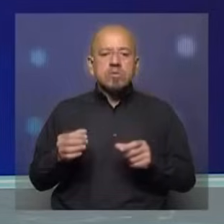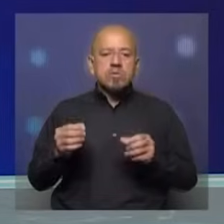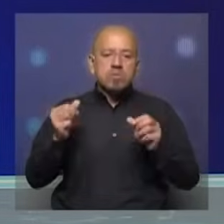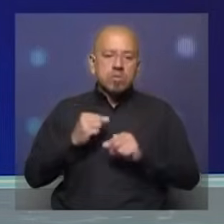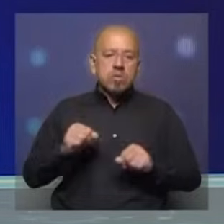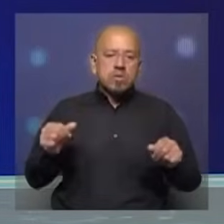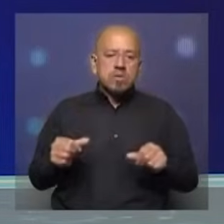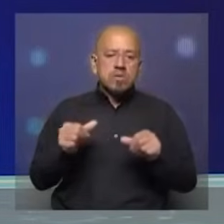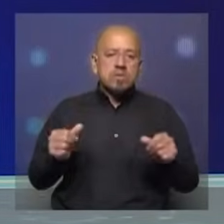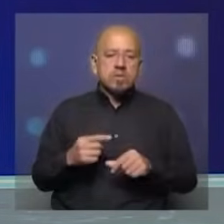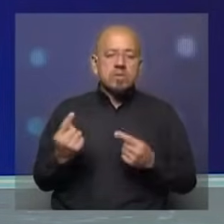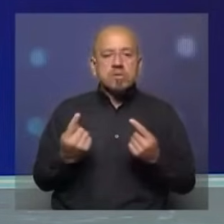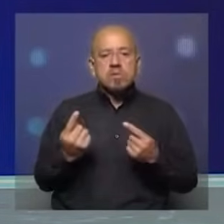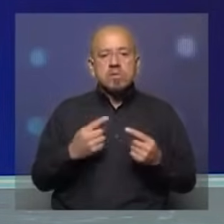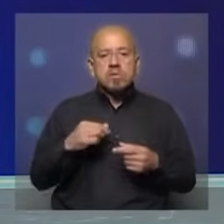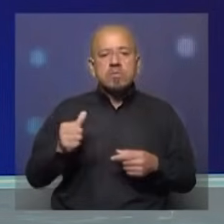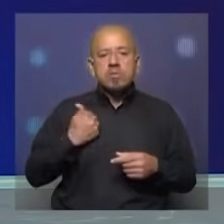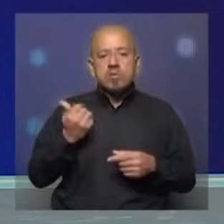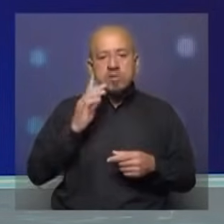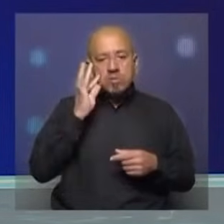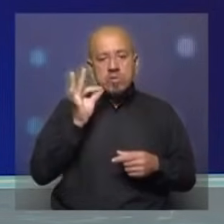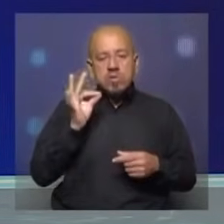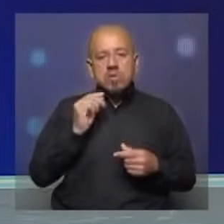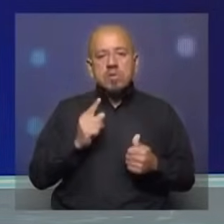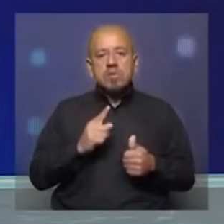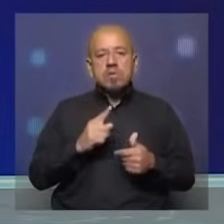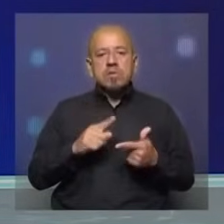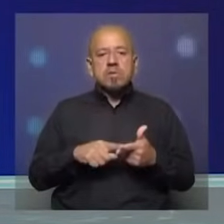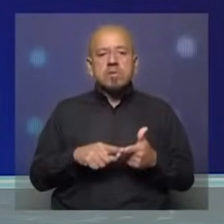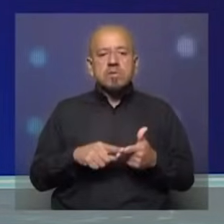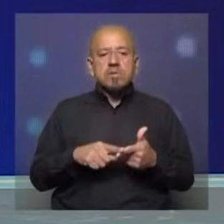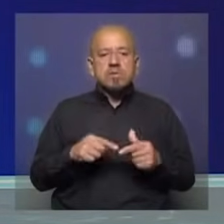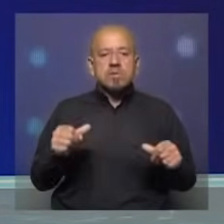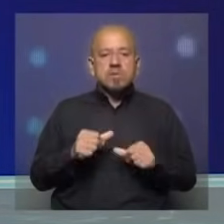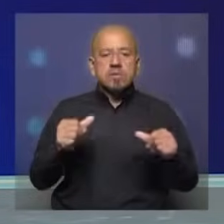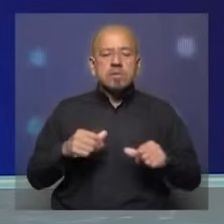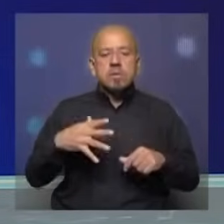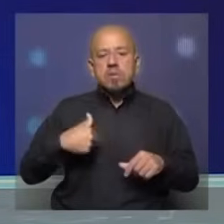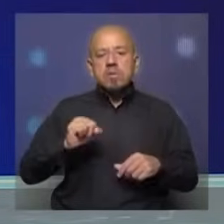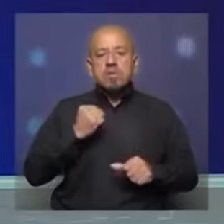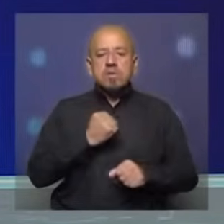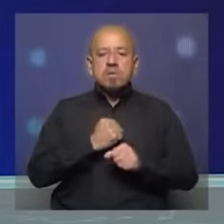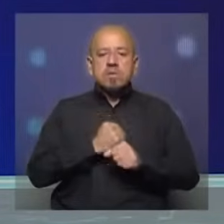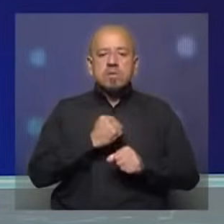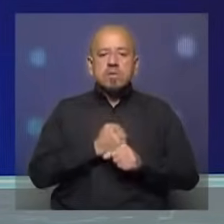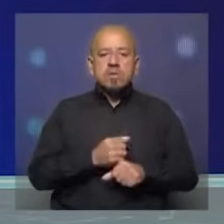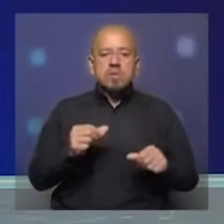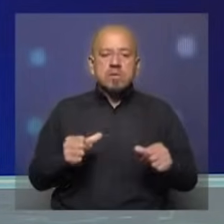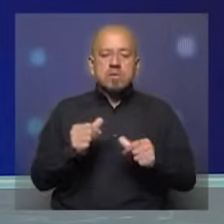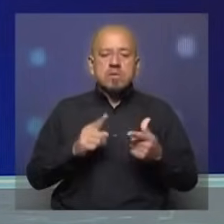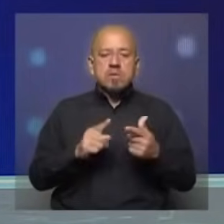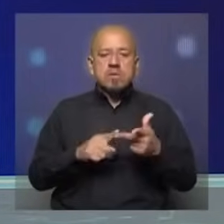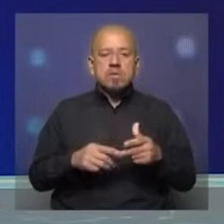desenvolverse y de aprovechar oportunidades, ¿verdad? De generar más trabajo. Habla de desarrollo